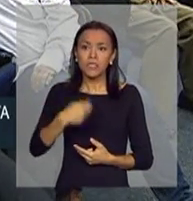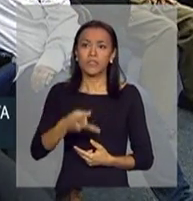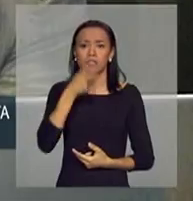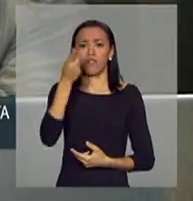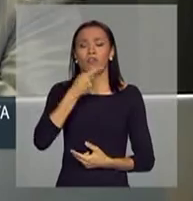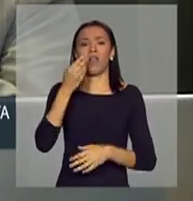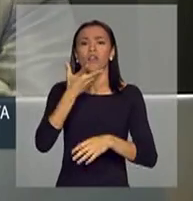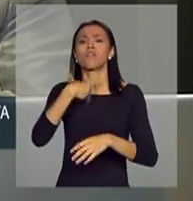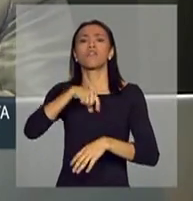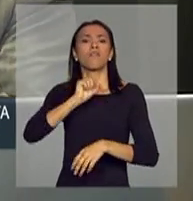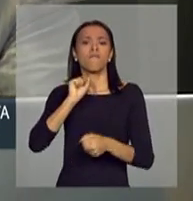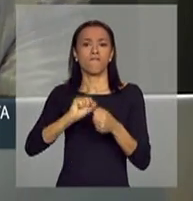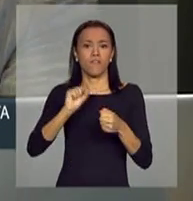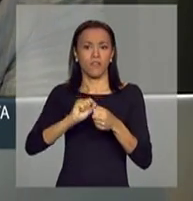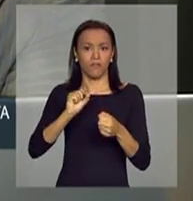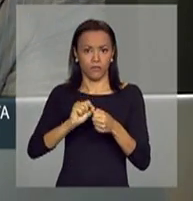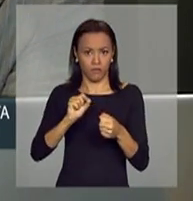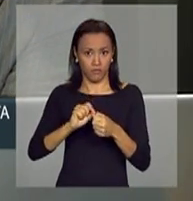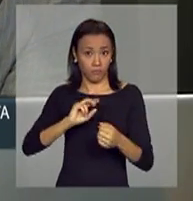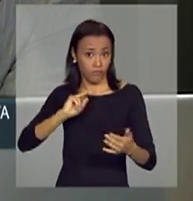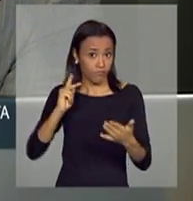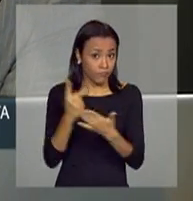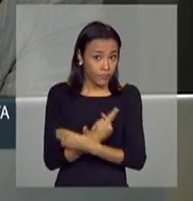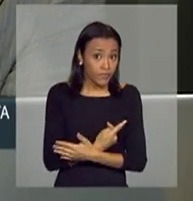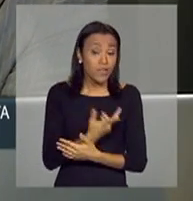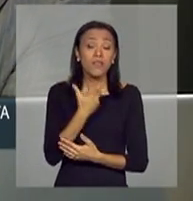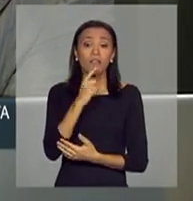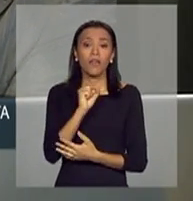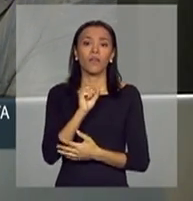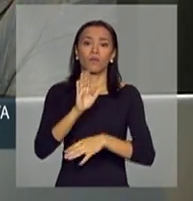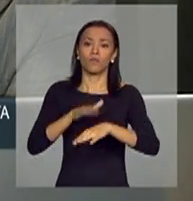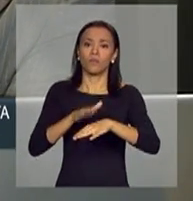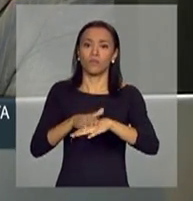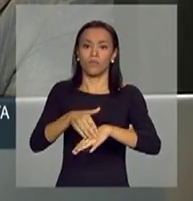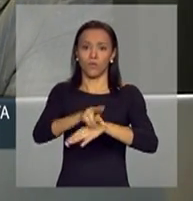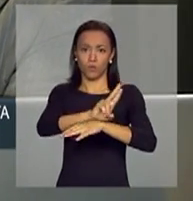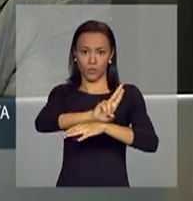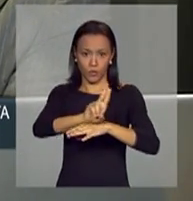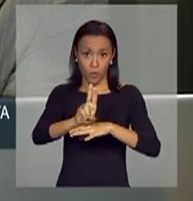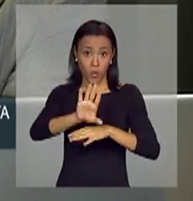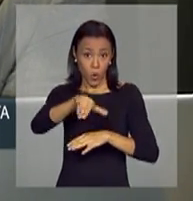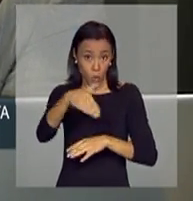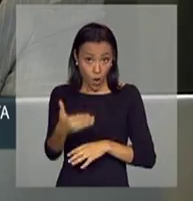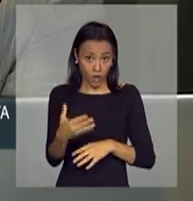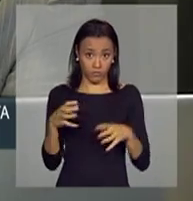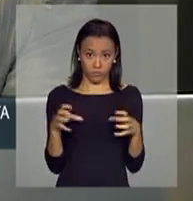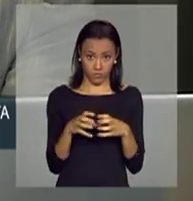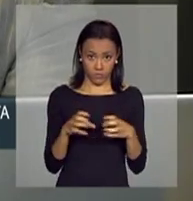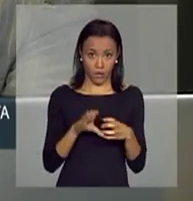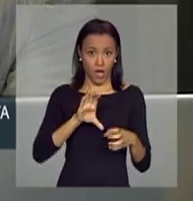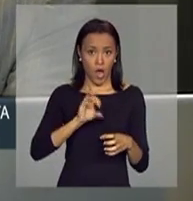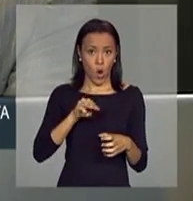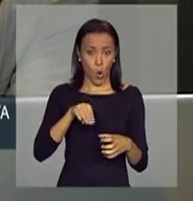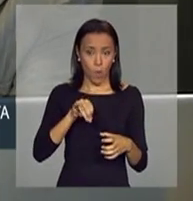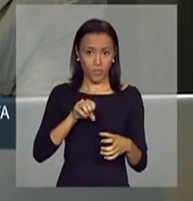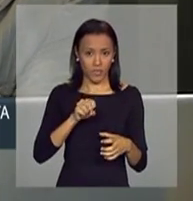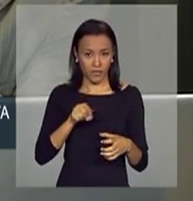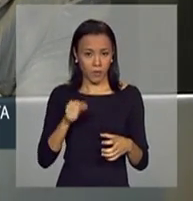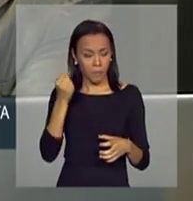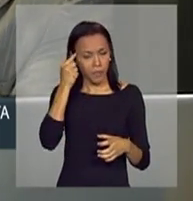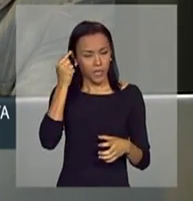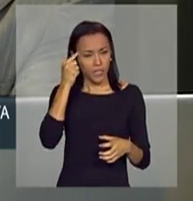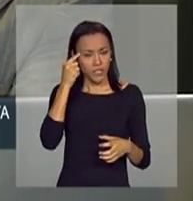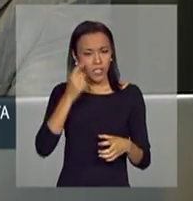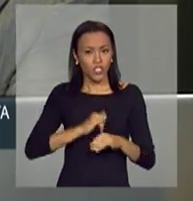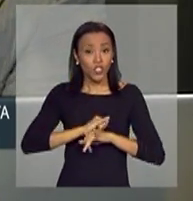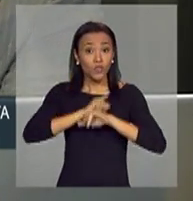claro. Ahora bien, cuando esto ocurre y cuando la comisión empieza a mencionar nombres, obviamente una de las